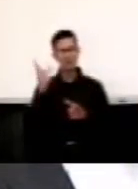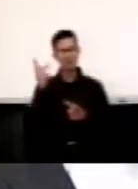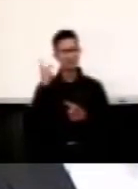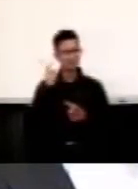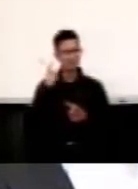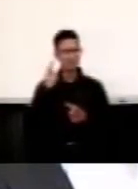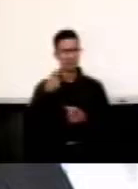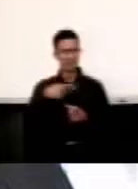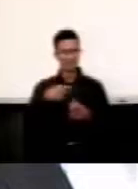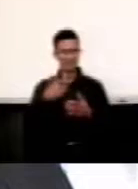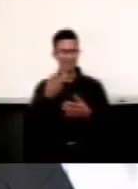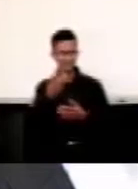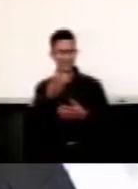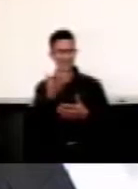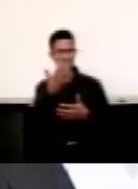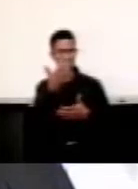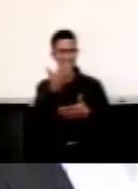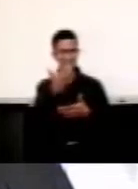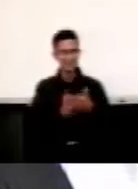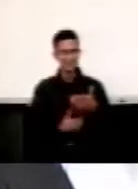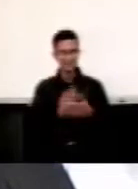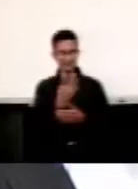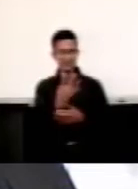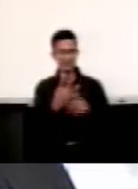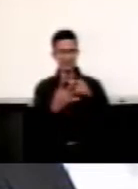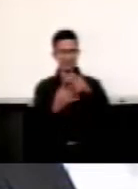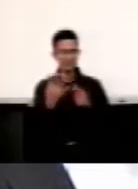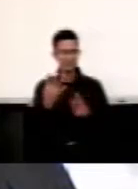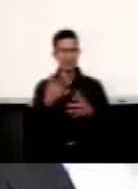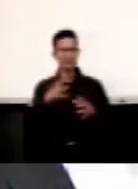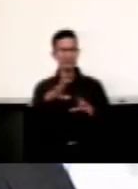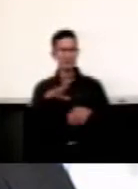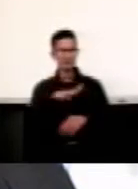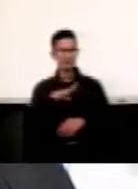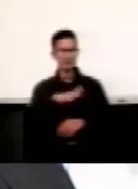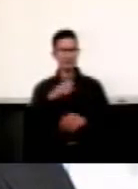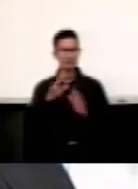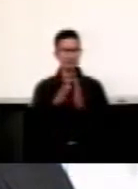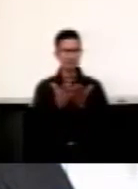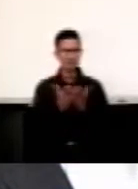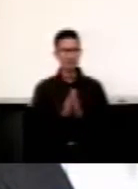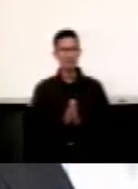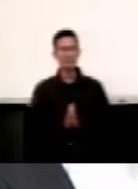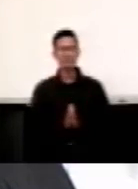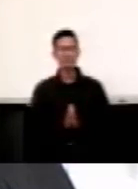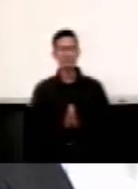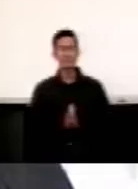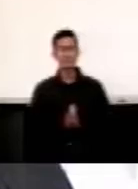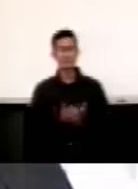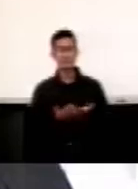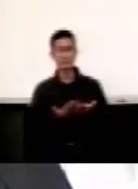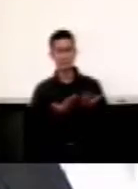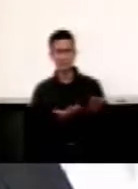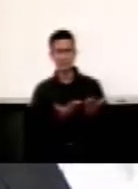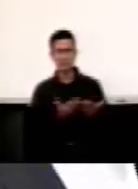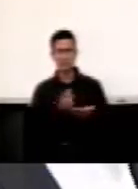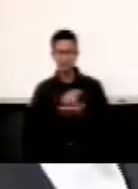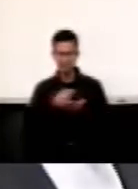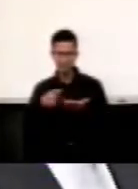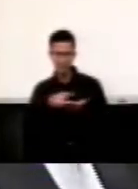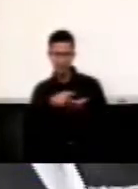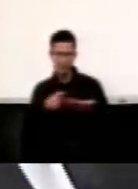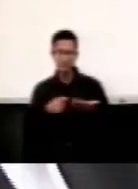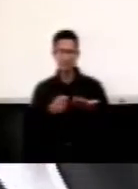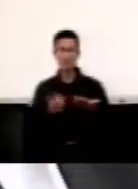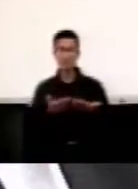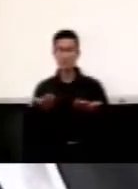4 capítulos de los que consta este libro y bueno, hacen los autores un estudio